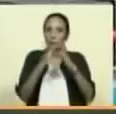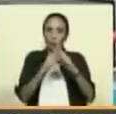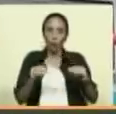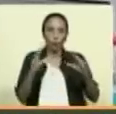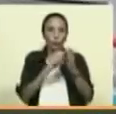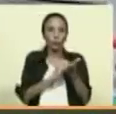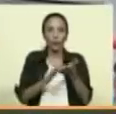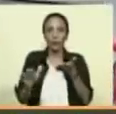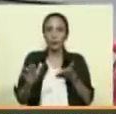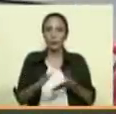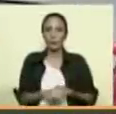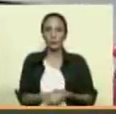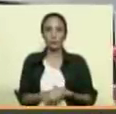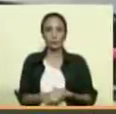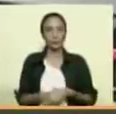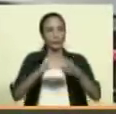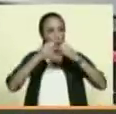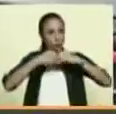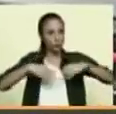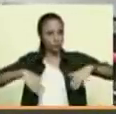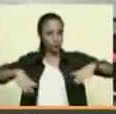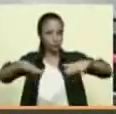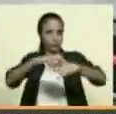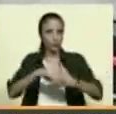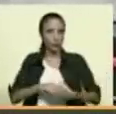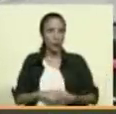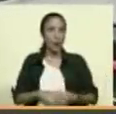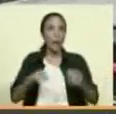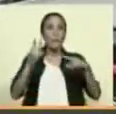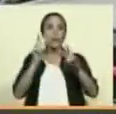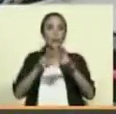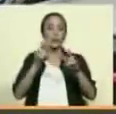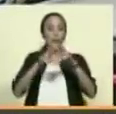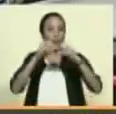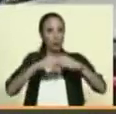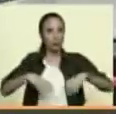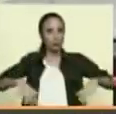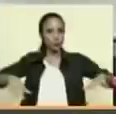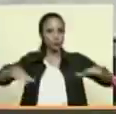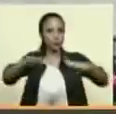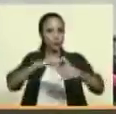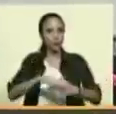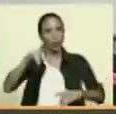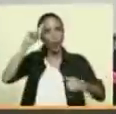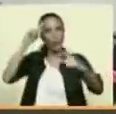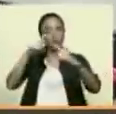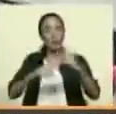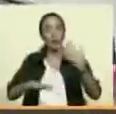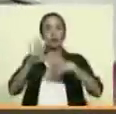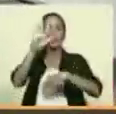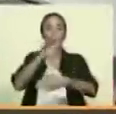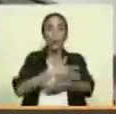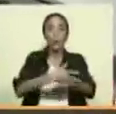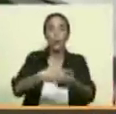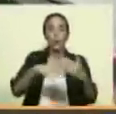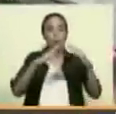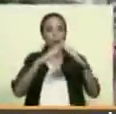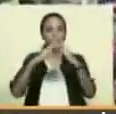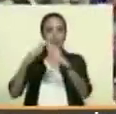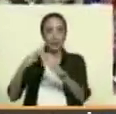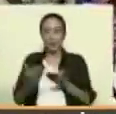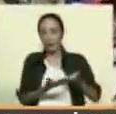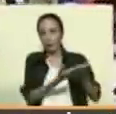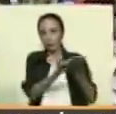Tenemos que expandir la gran misión Vivienda Venezuela y llegar a las 5 millones de viviendas para el